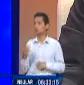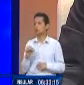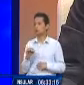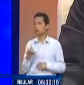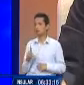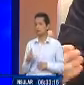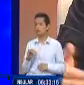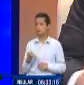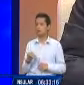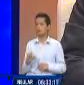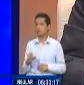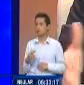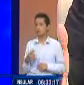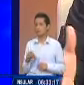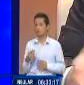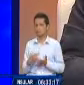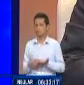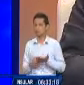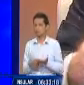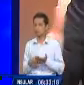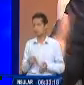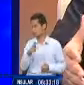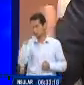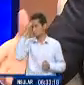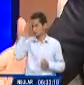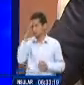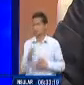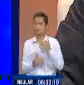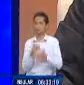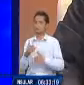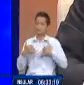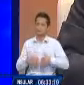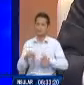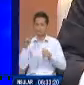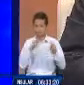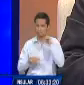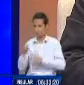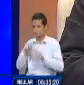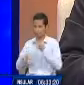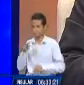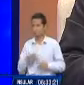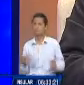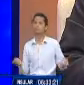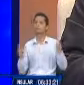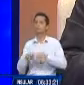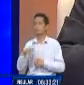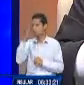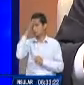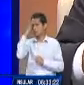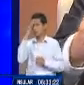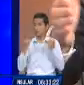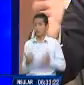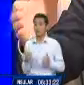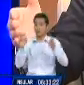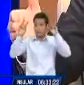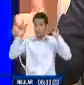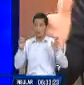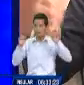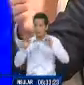aulestia para poder revisar como conoces hay un proceso continuo de revisión de las salvaguardias entendemos también que este es un